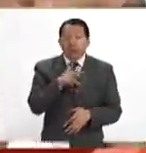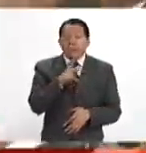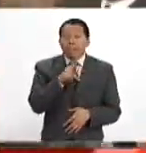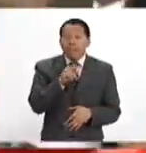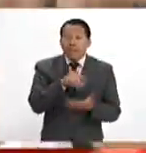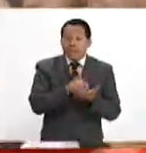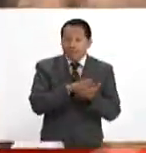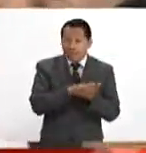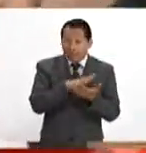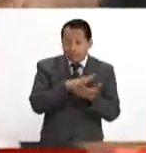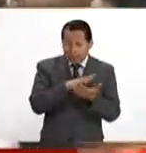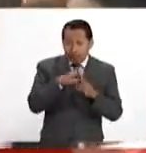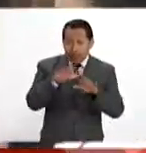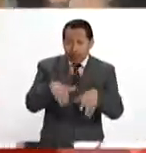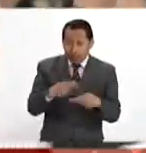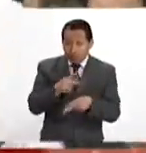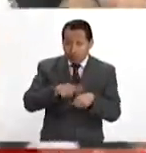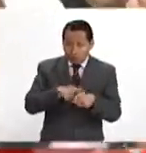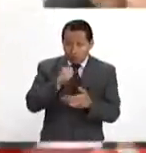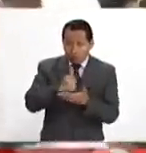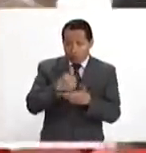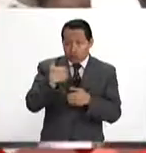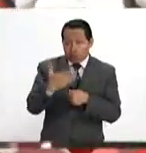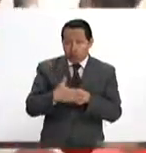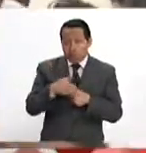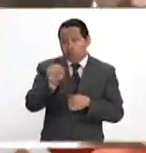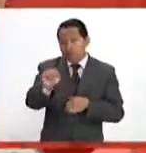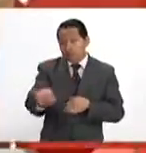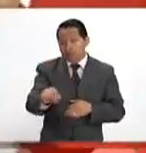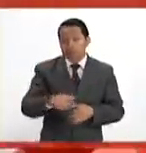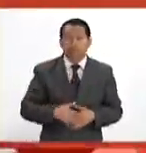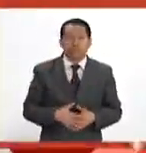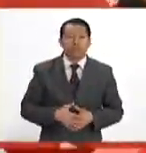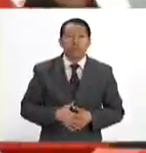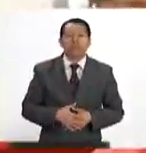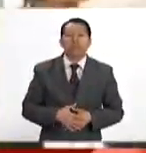ser aprobado por el Pleno de la Asamblea Nacional el próximo sábado.